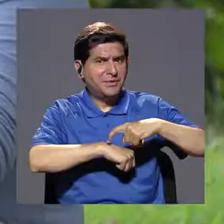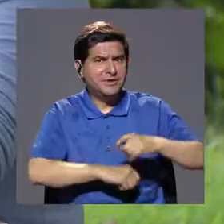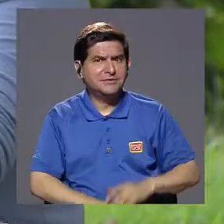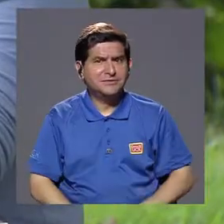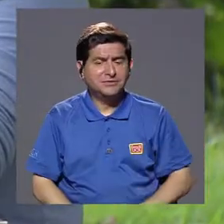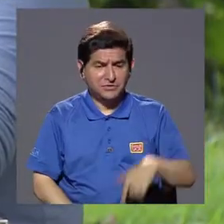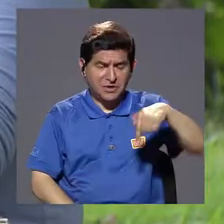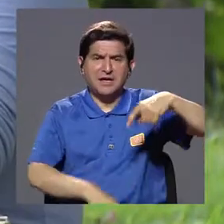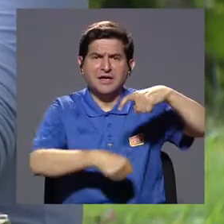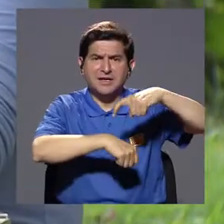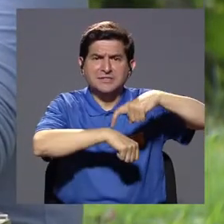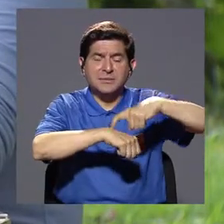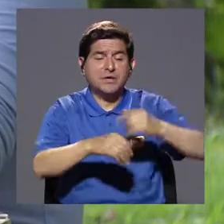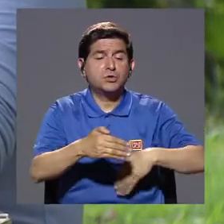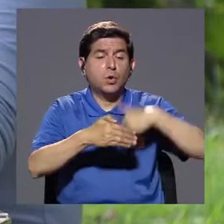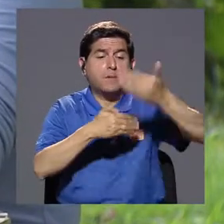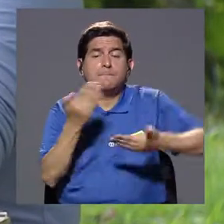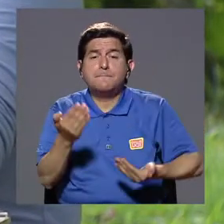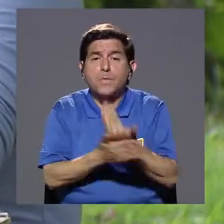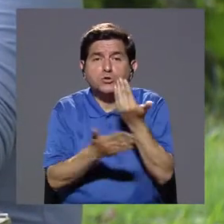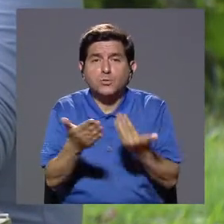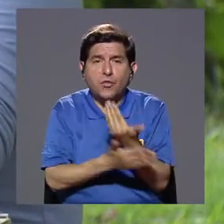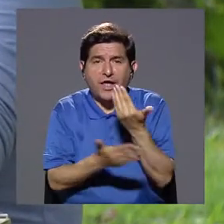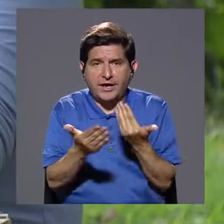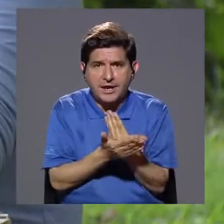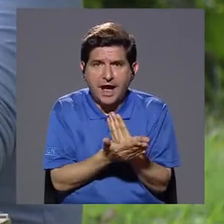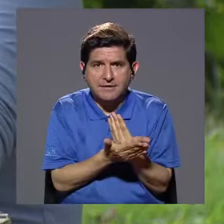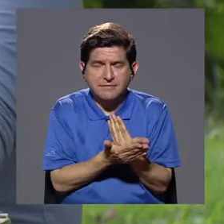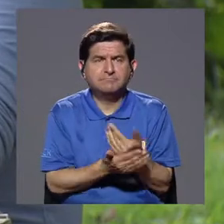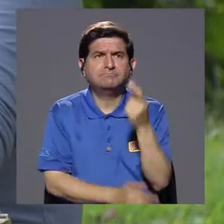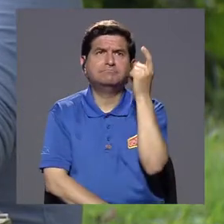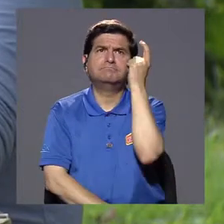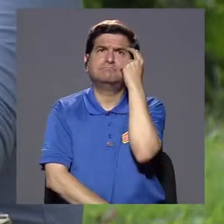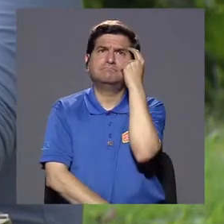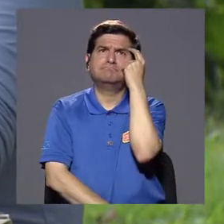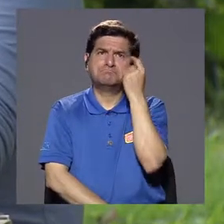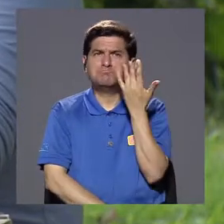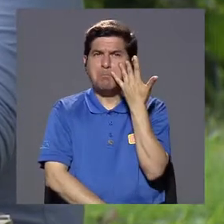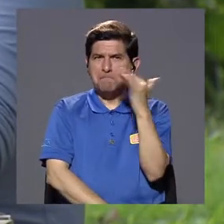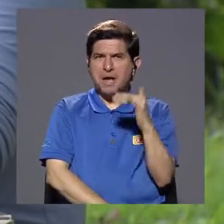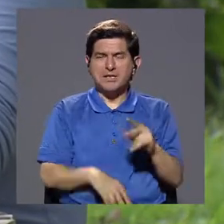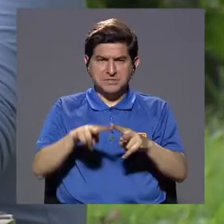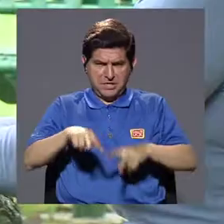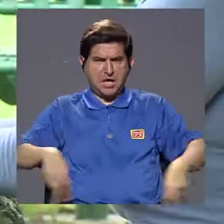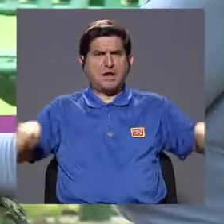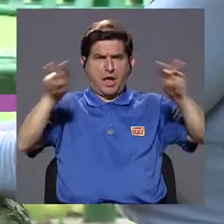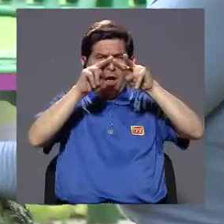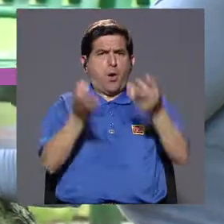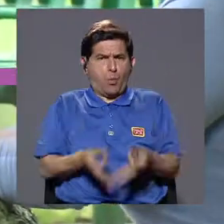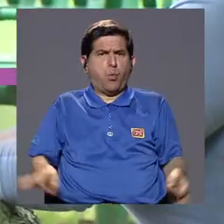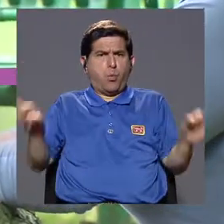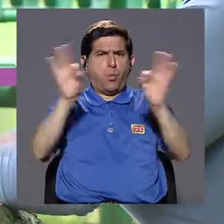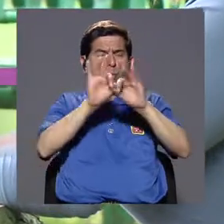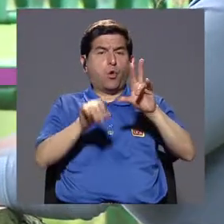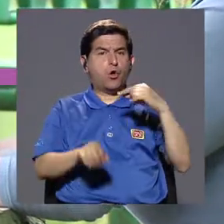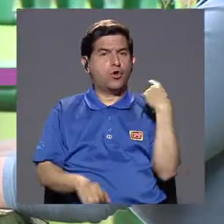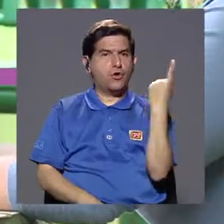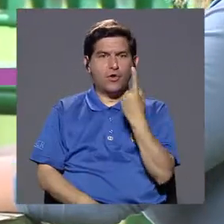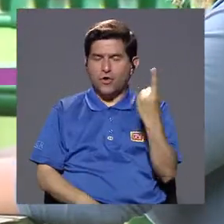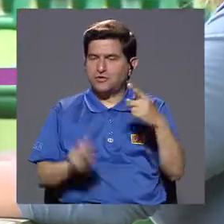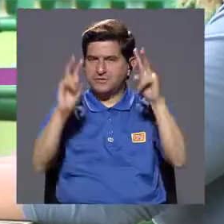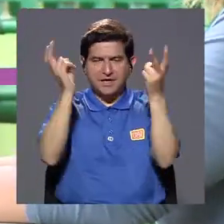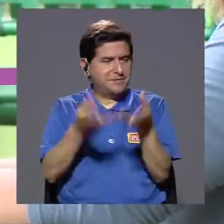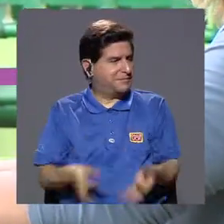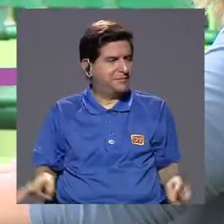época digamos posmoderna una cosa así podríamos pensar que pareciera un valor muy importante no siempre ha sido